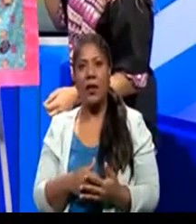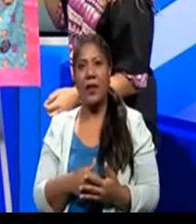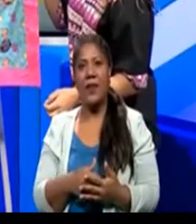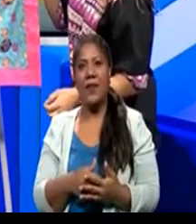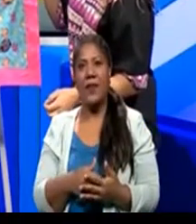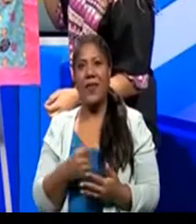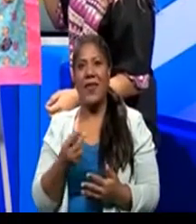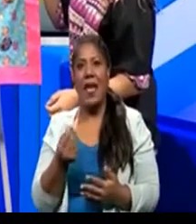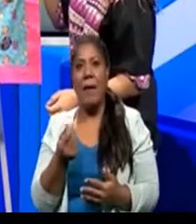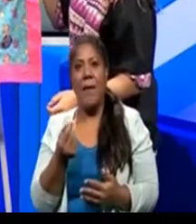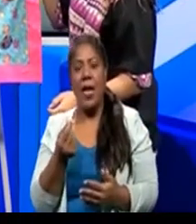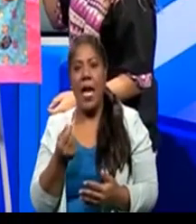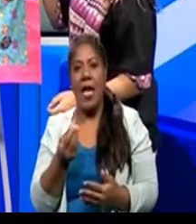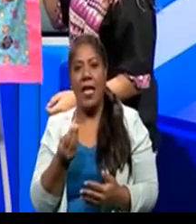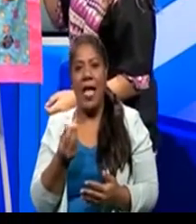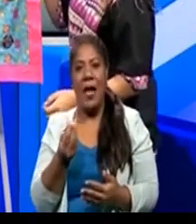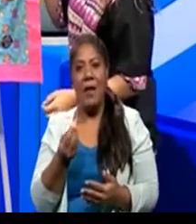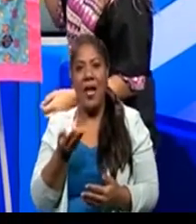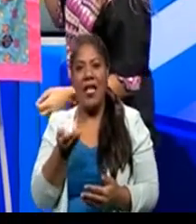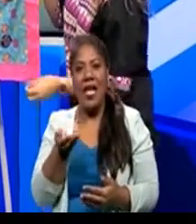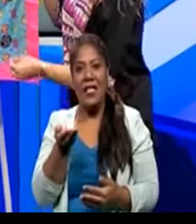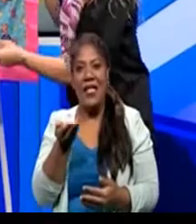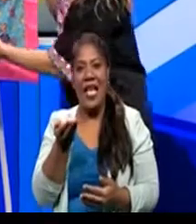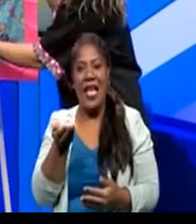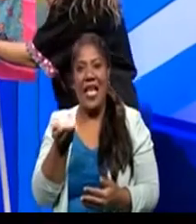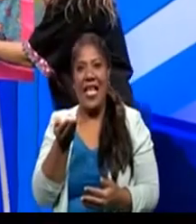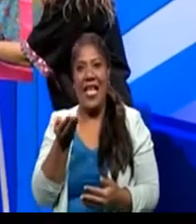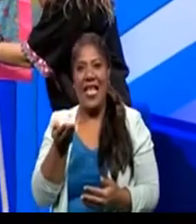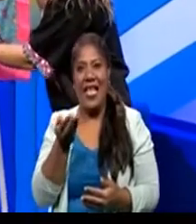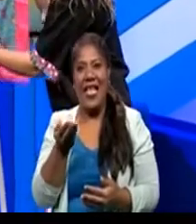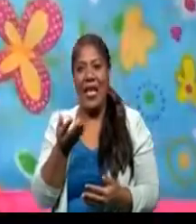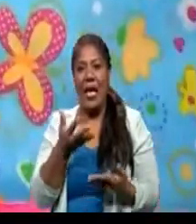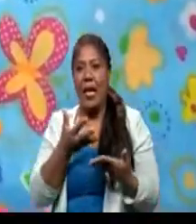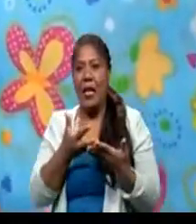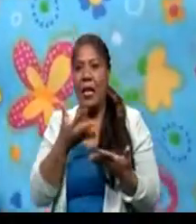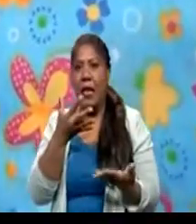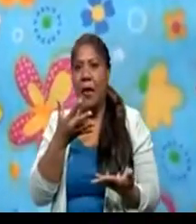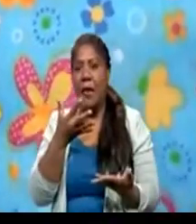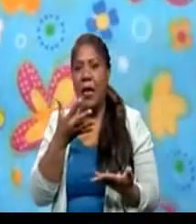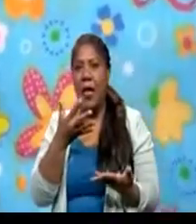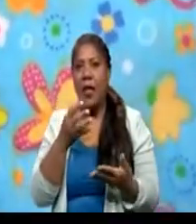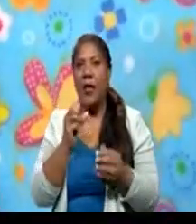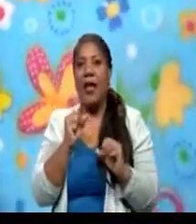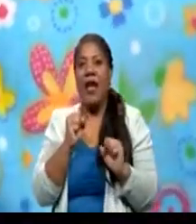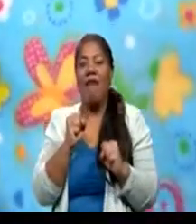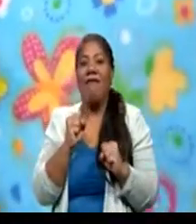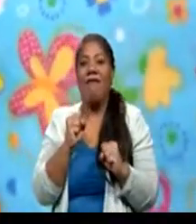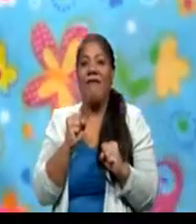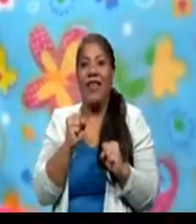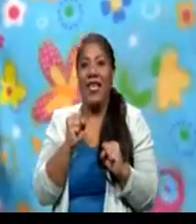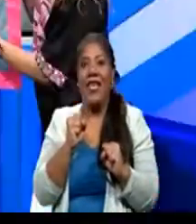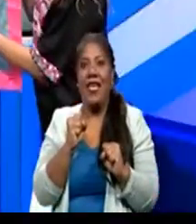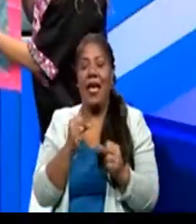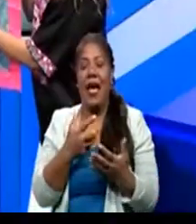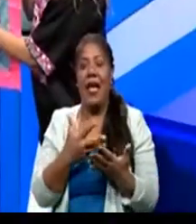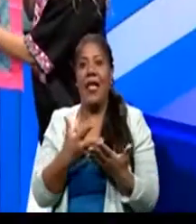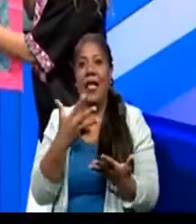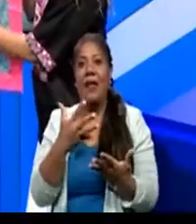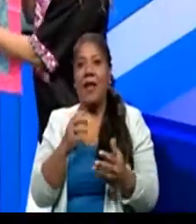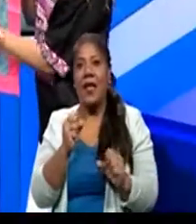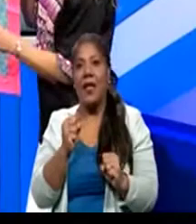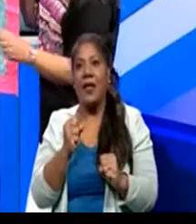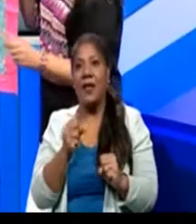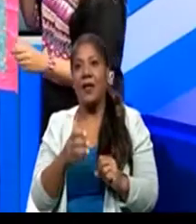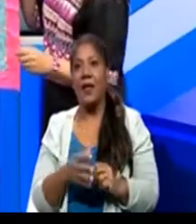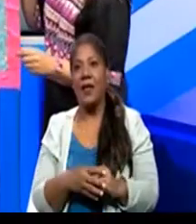es dinero. Son centavos. ¿Cómo siente la temperatura? ¿Fría o caliente? Fría. Muy bien, de temperatura fría. ¿Y